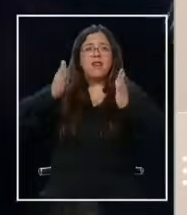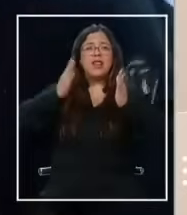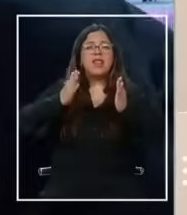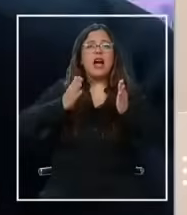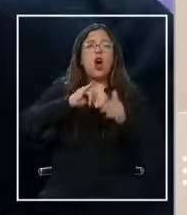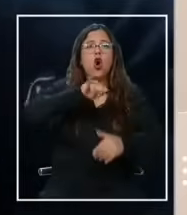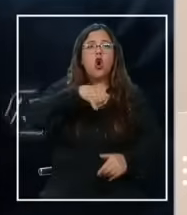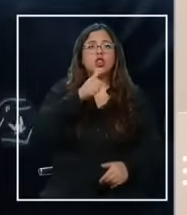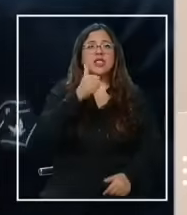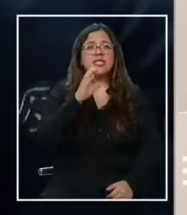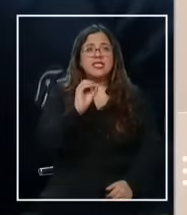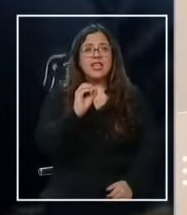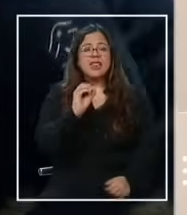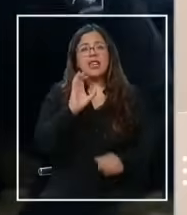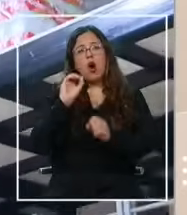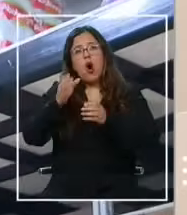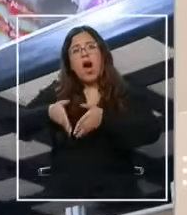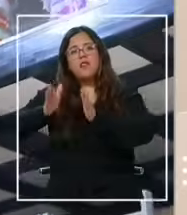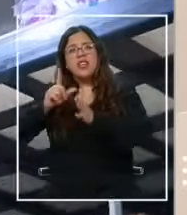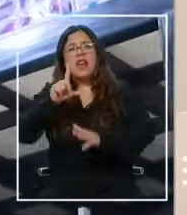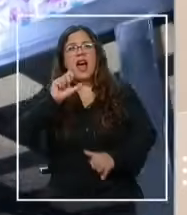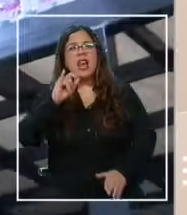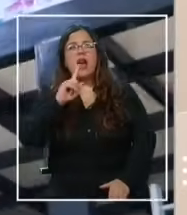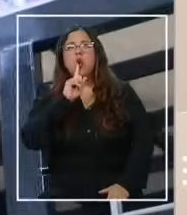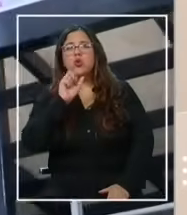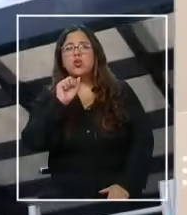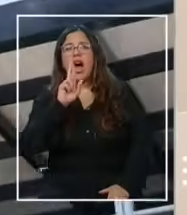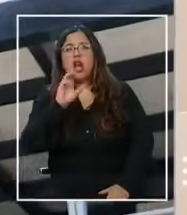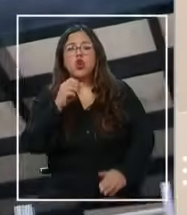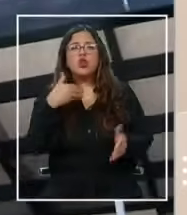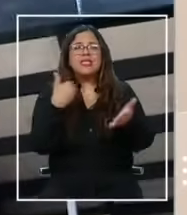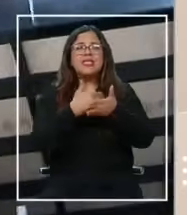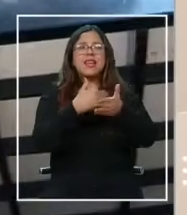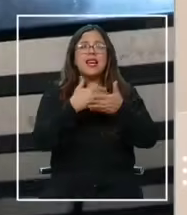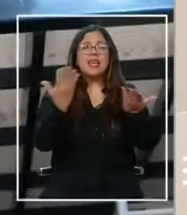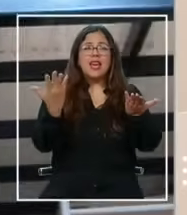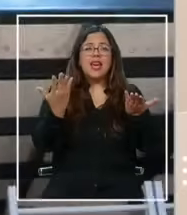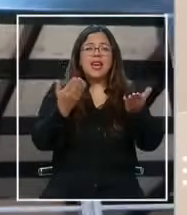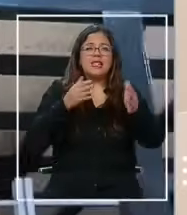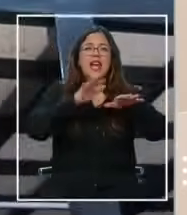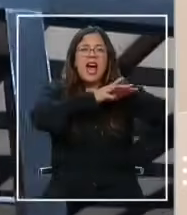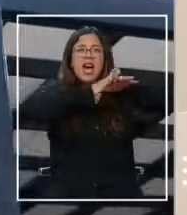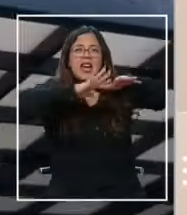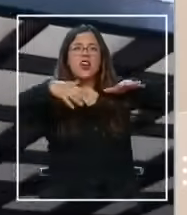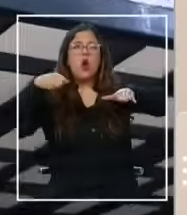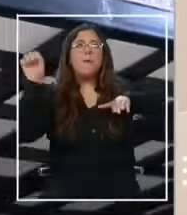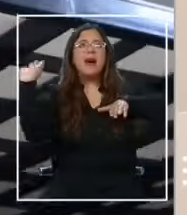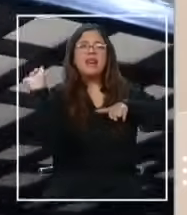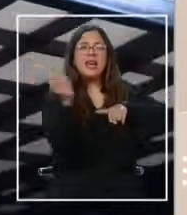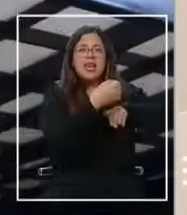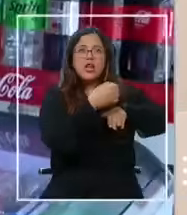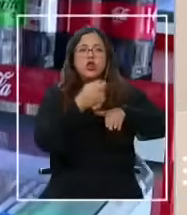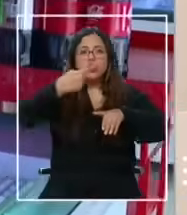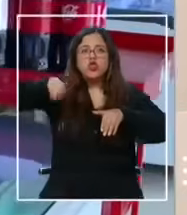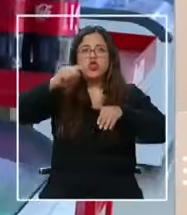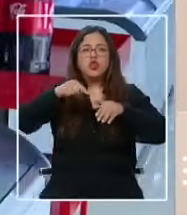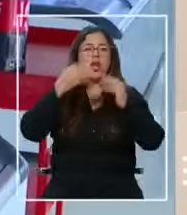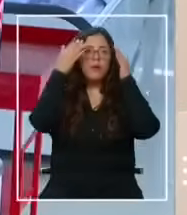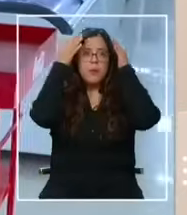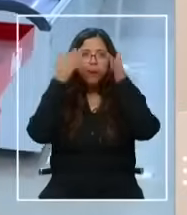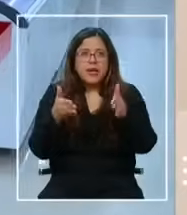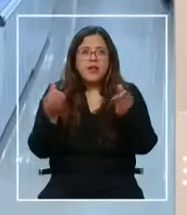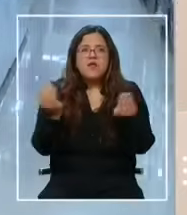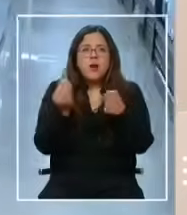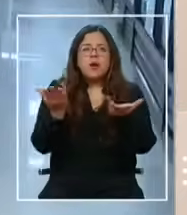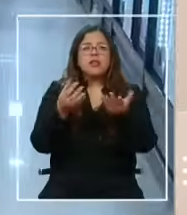lautaro que es la que colinda o la más cercana Más bien a lo que es el río mataquito y están todos muy pendientes a lo que pueda ocurrir en la precordillera Porque si bien